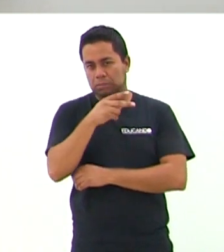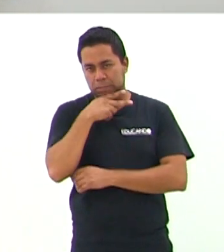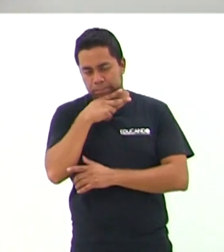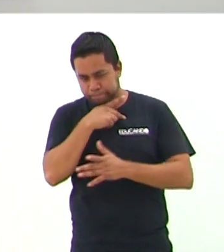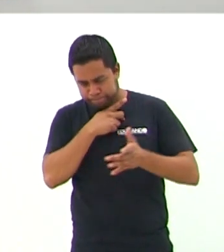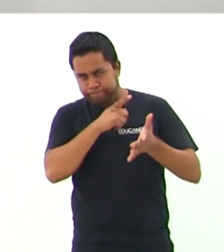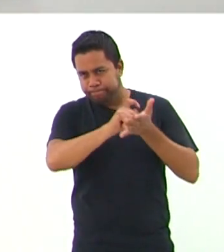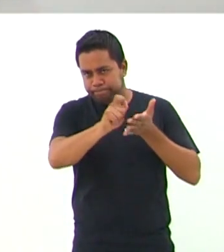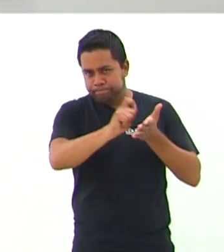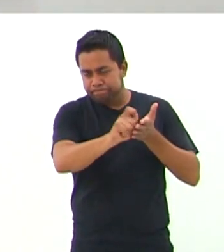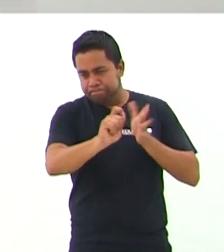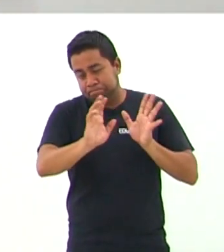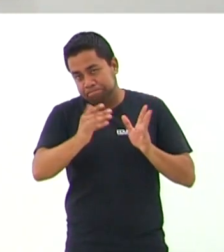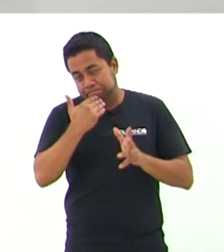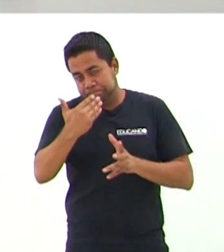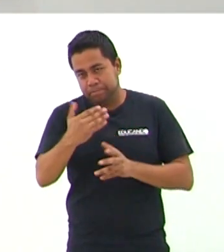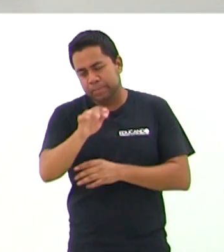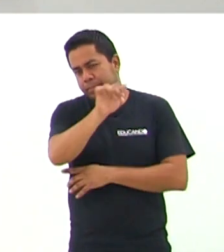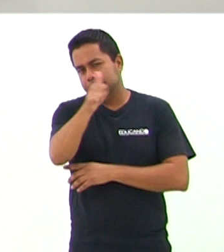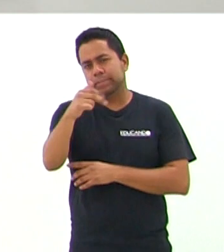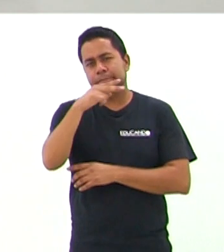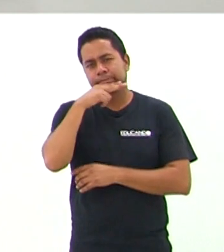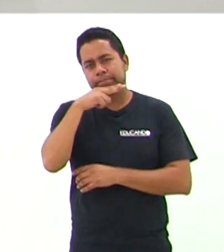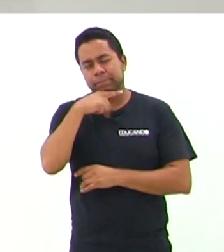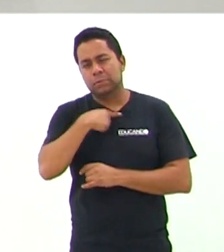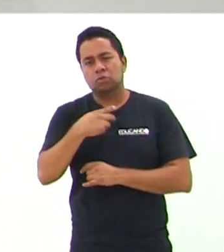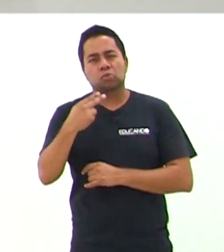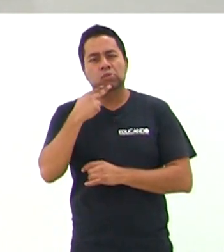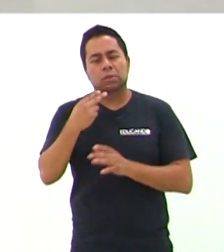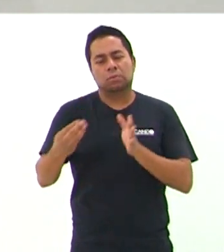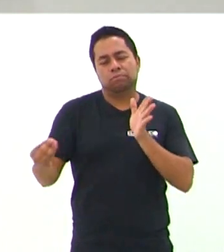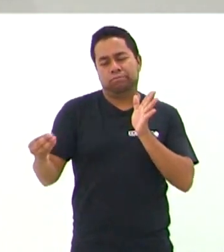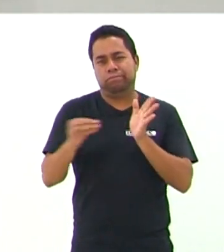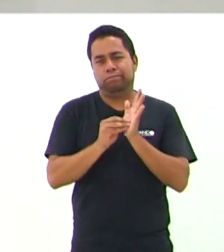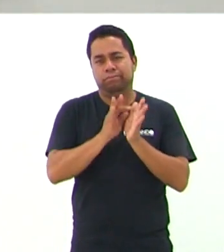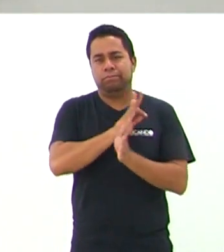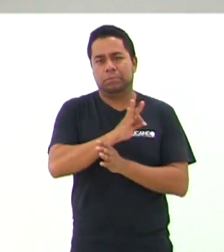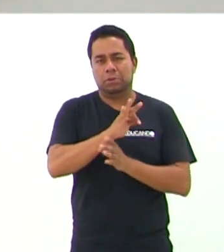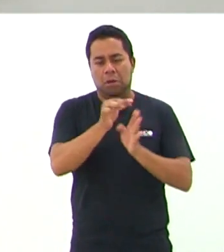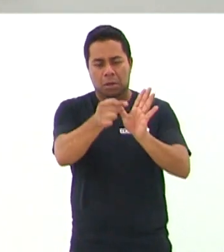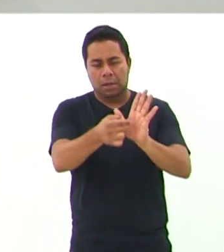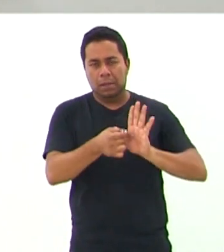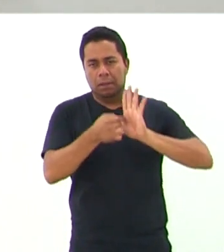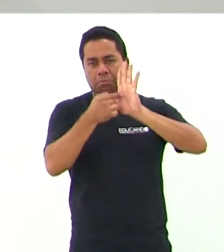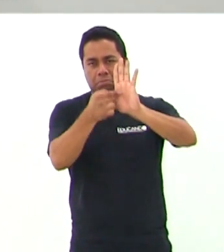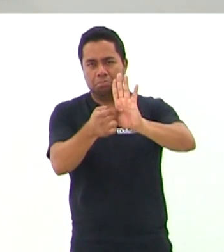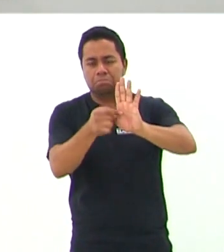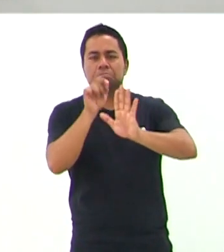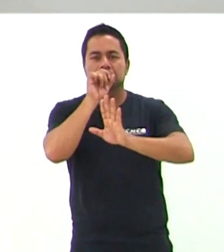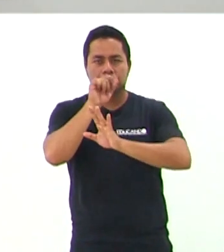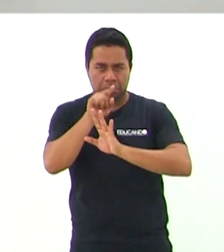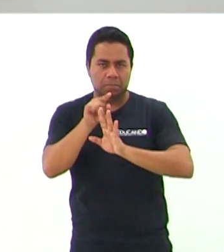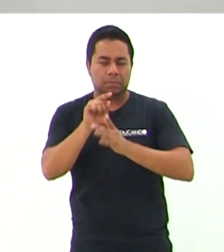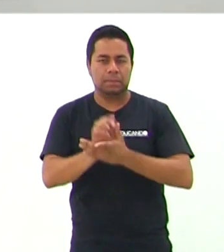acostumbrar, bien. ¿Qué otro verbo puedo utilizar acá? Mostrar